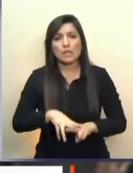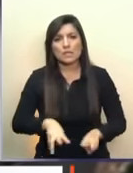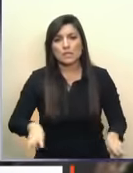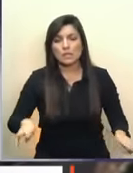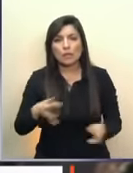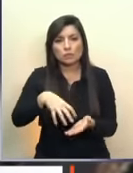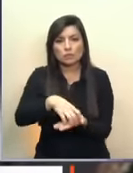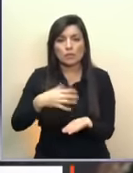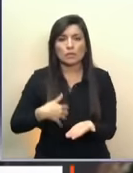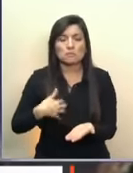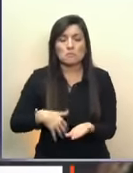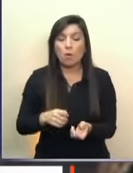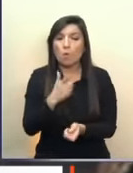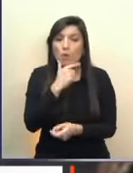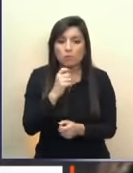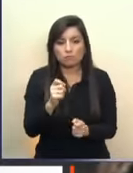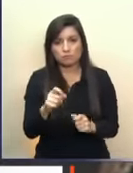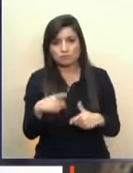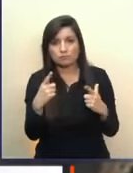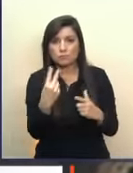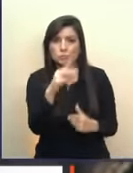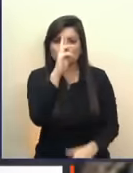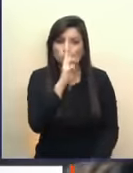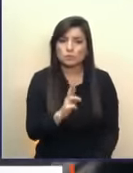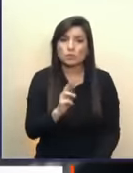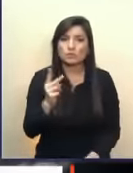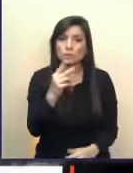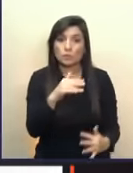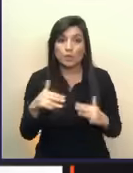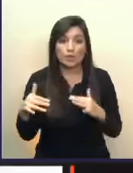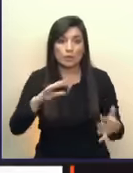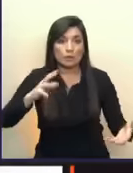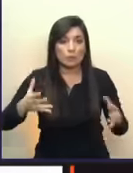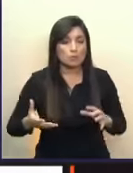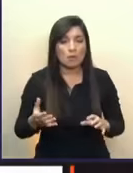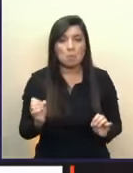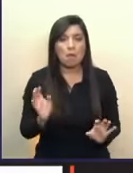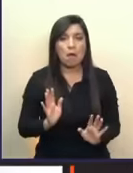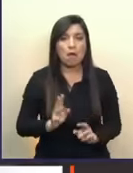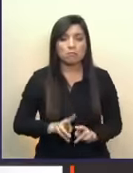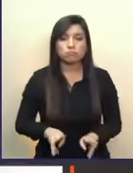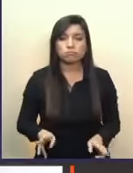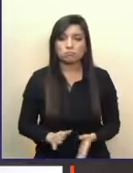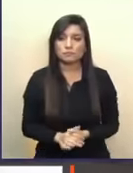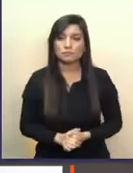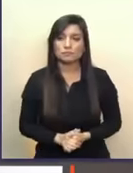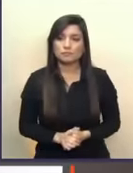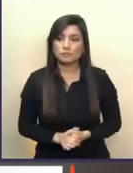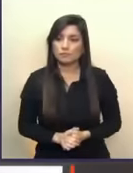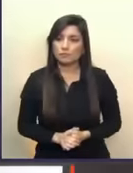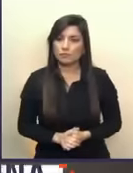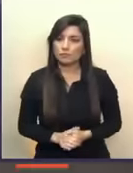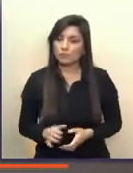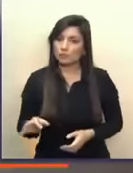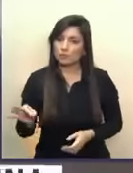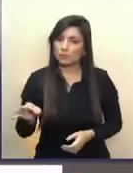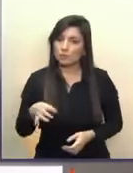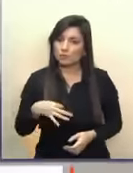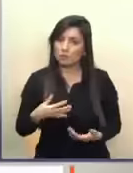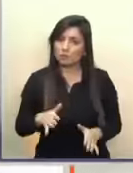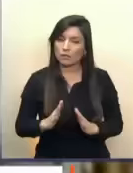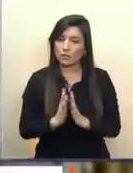sin levantar sospechas sobre su rol en la Segunda Guerra Mundial. ¿Me dice que fue a misa hoy? Sí, fuimos a misa,